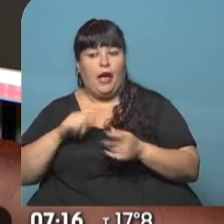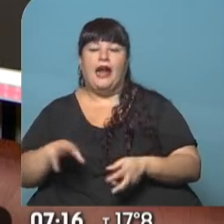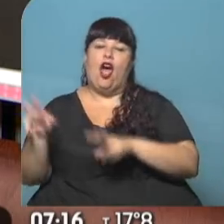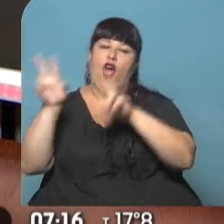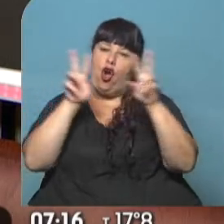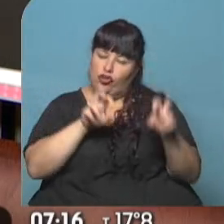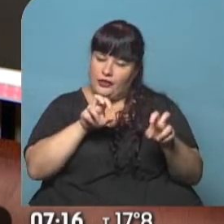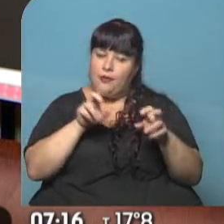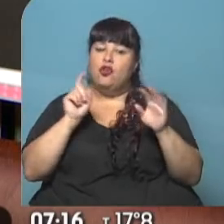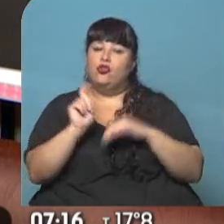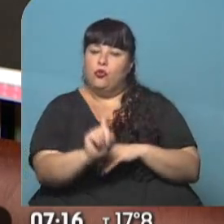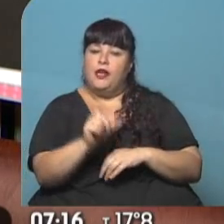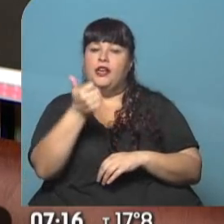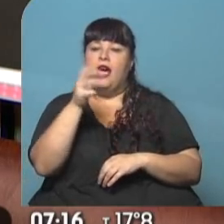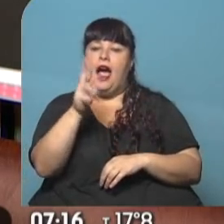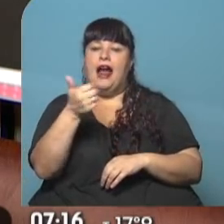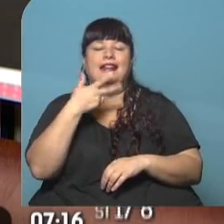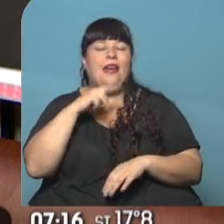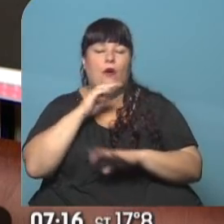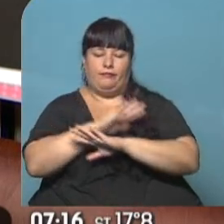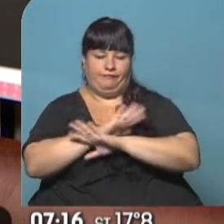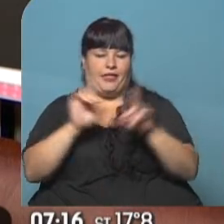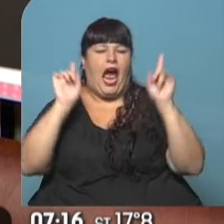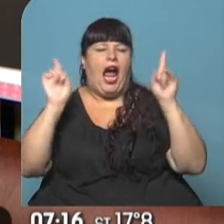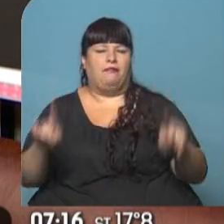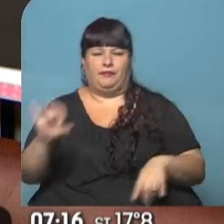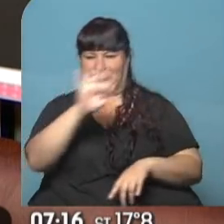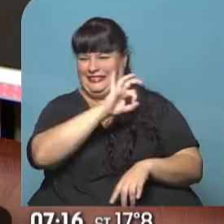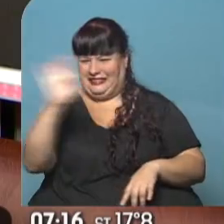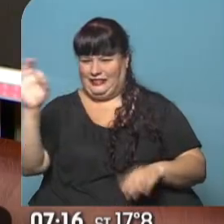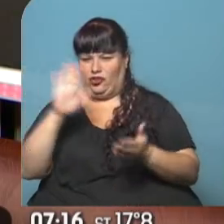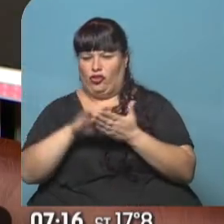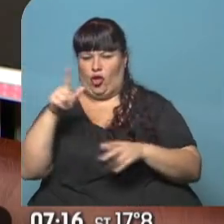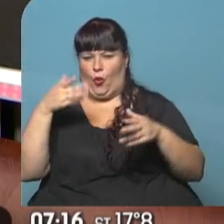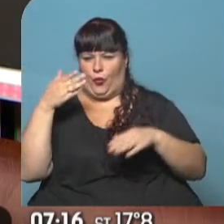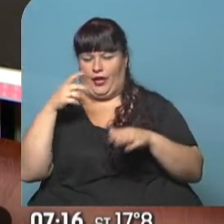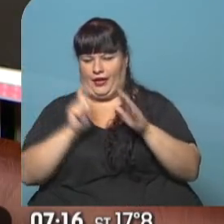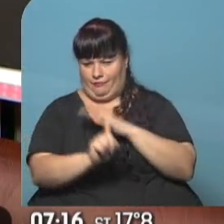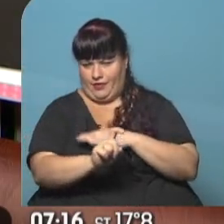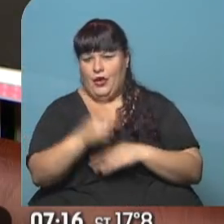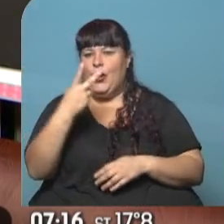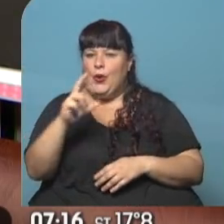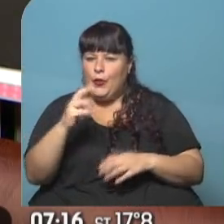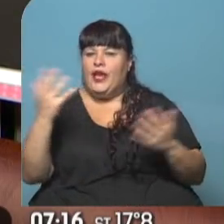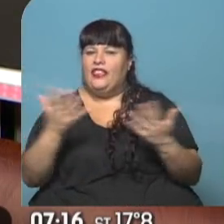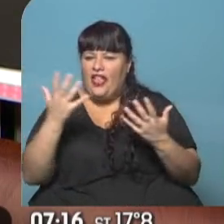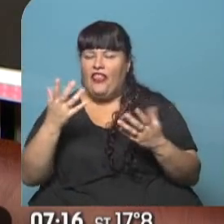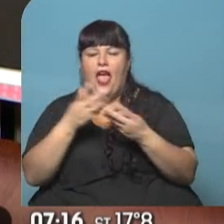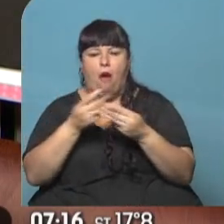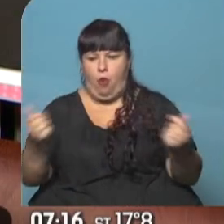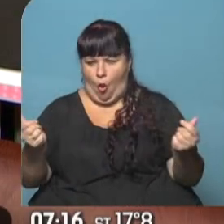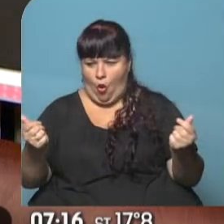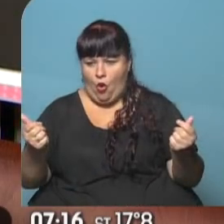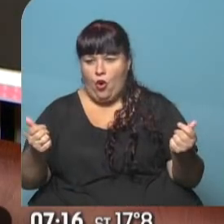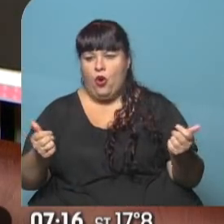cambiamos de tema. Zumbar y Noara, San Juan, nada se sabe sobre esta embarcación. Ya hace 20 días que se encuentra